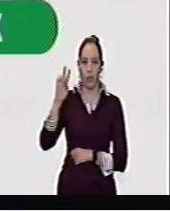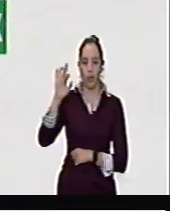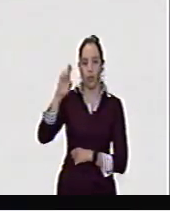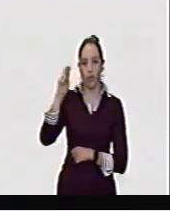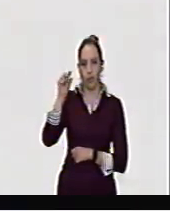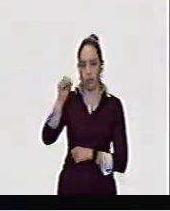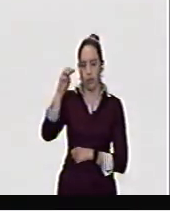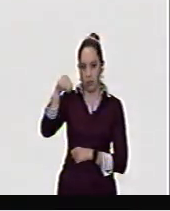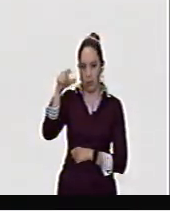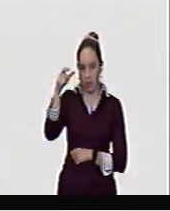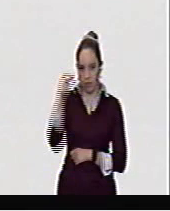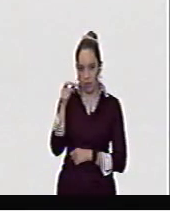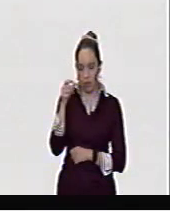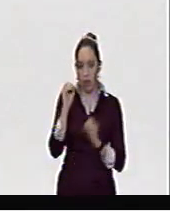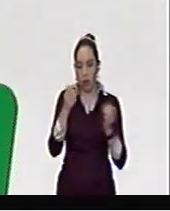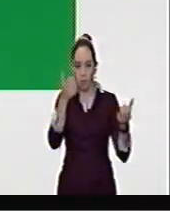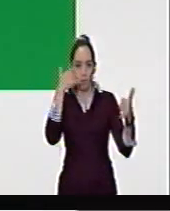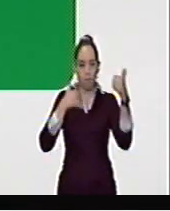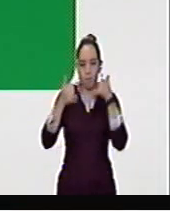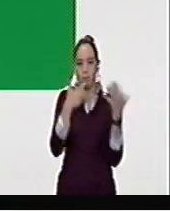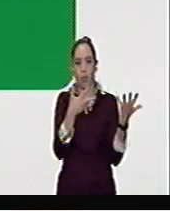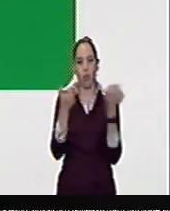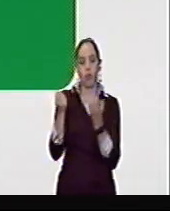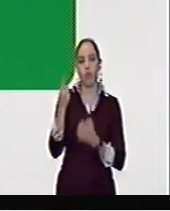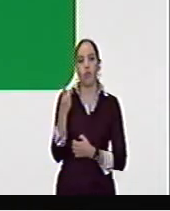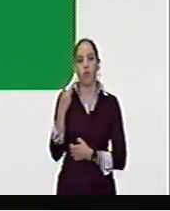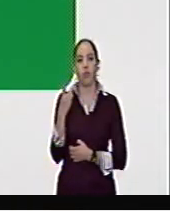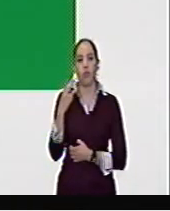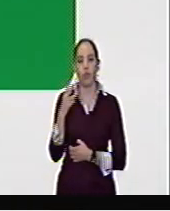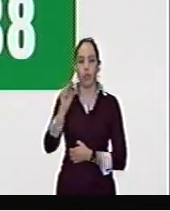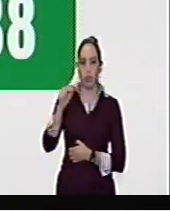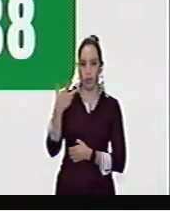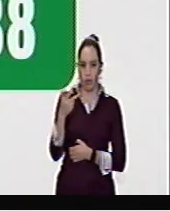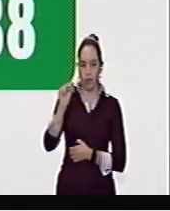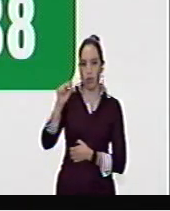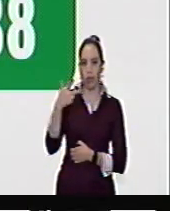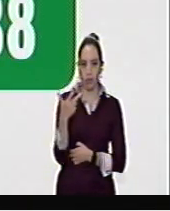slpcoronavirus.mx o marca a la línea COVID-19